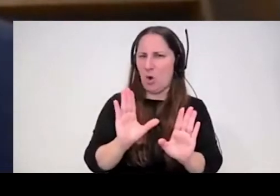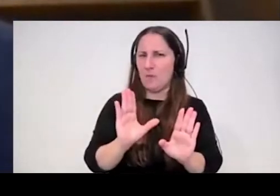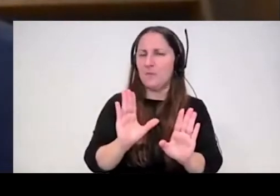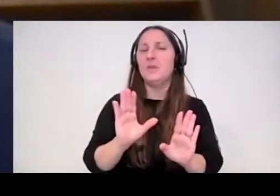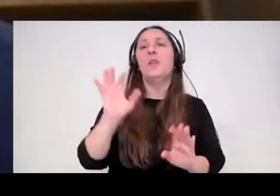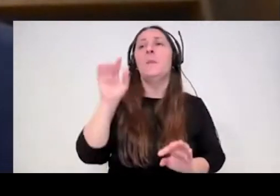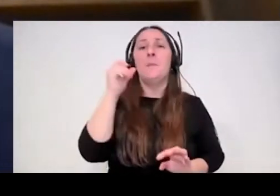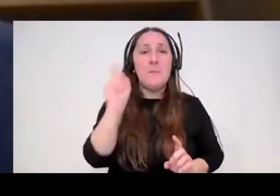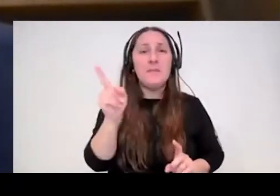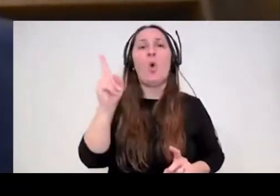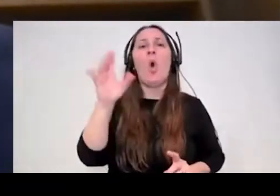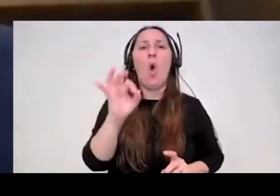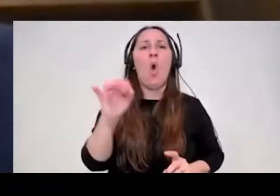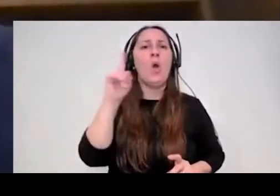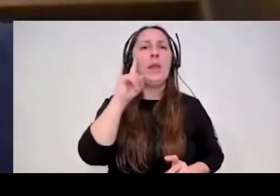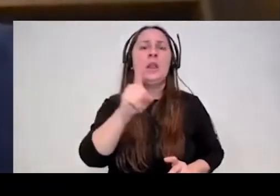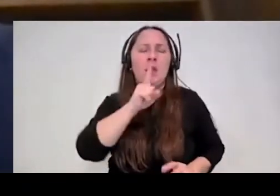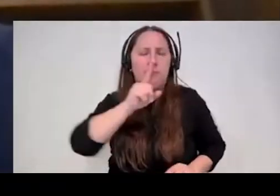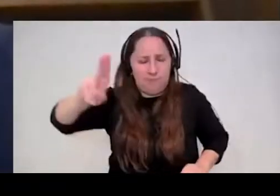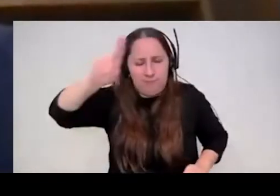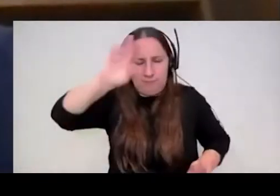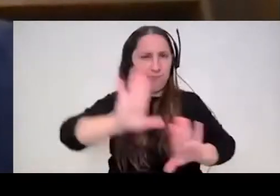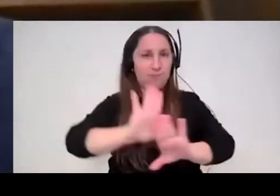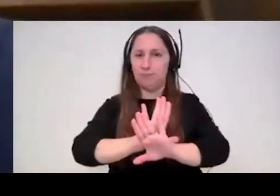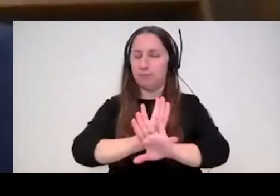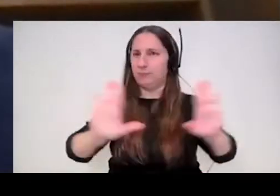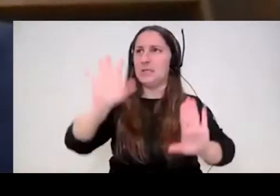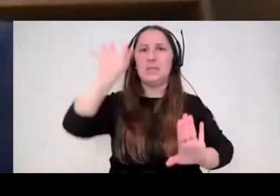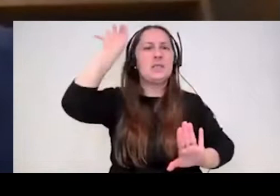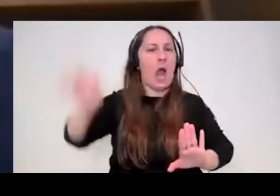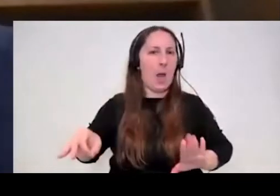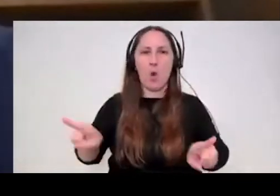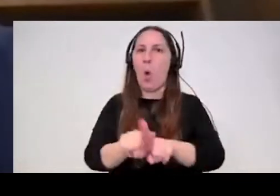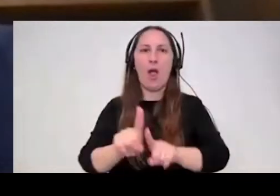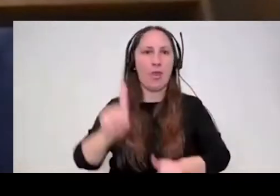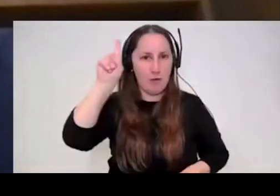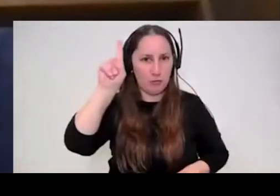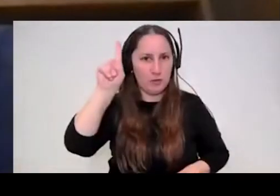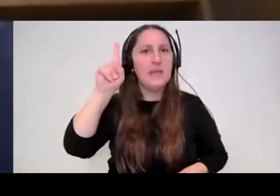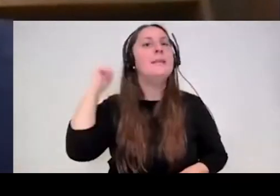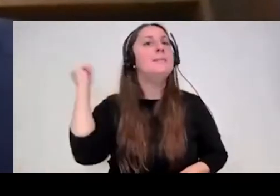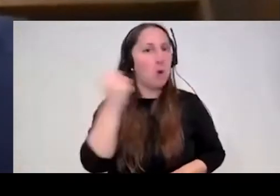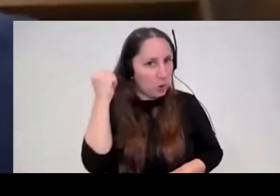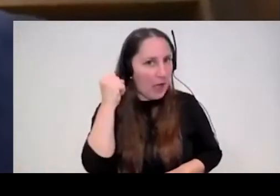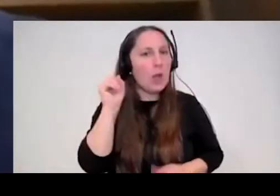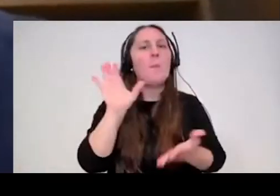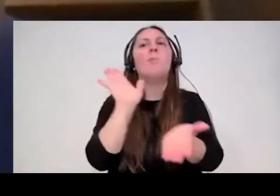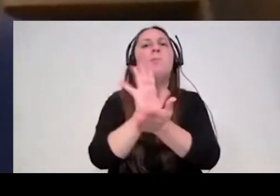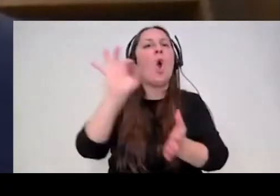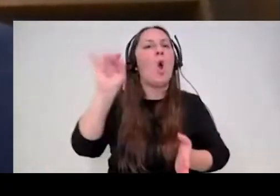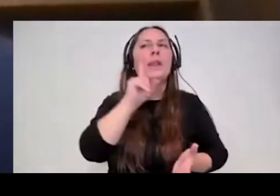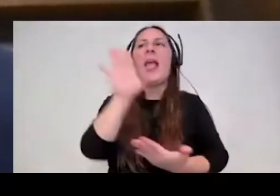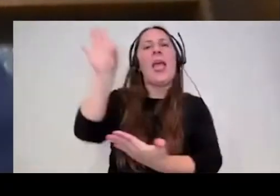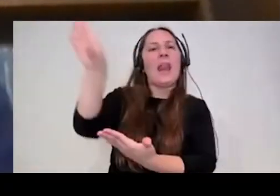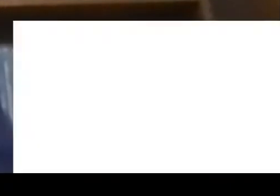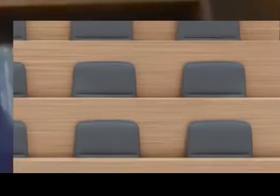es palabra santa. Y lo que dice la OIT es muy importante y es una referencia a tener en cuenta. Como cada vez que explico